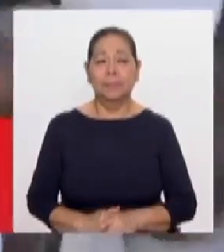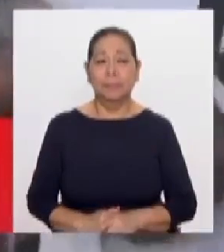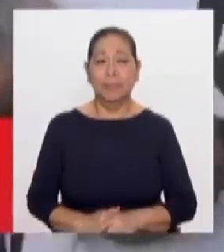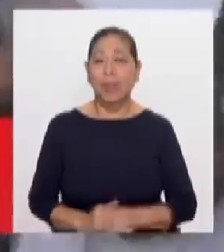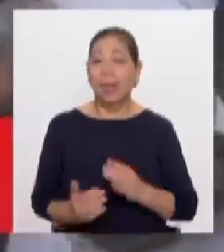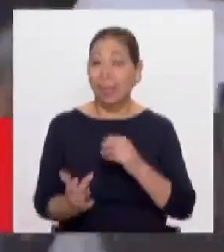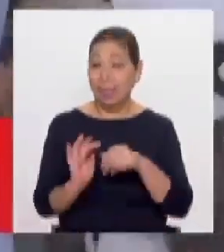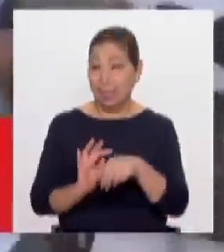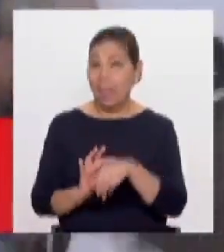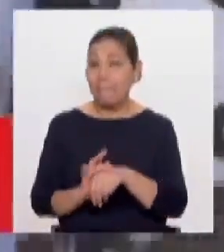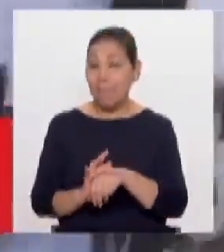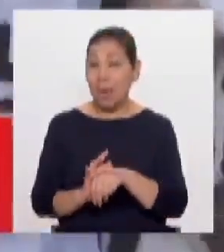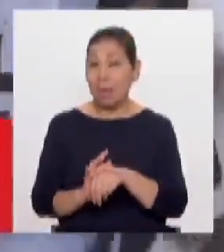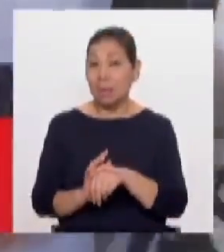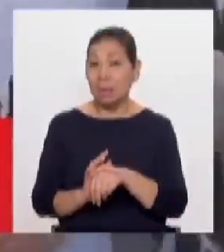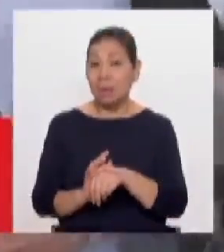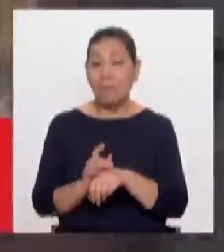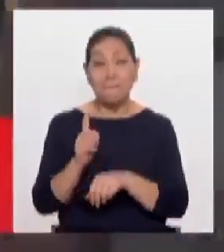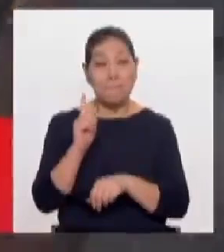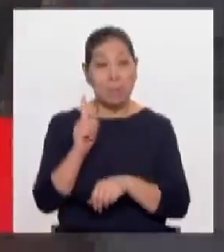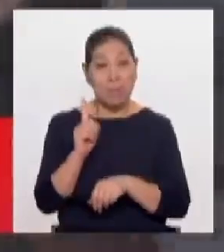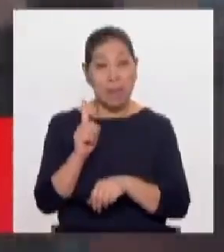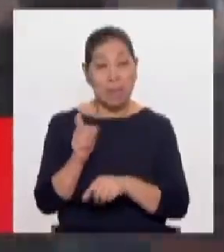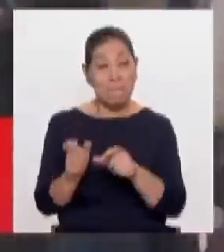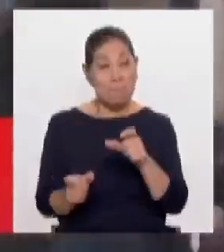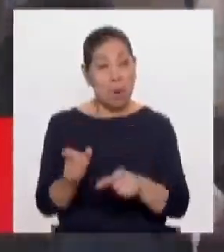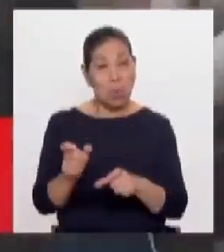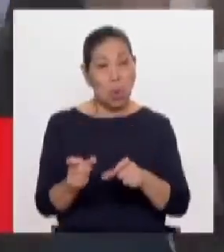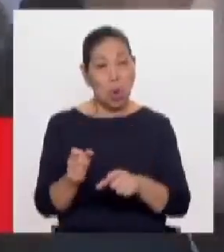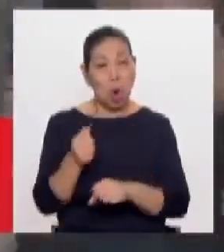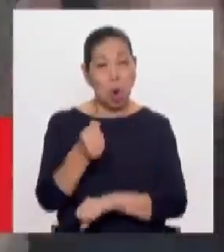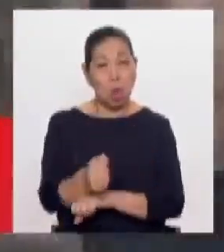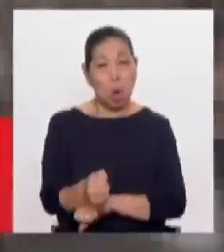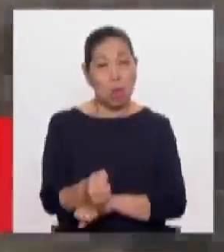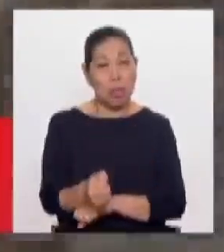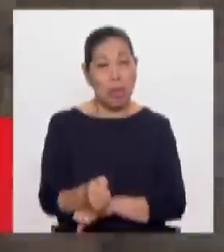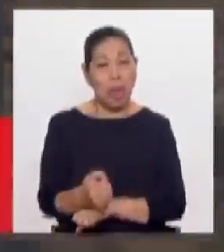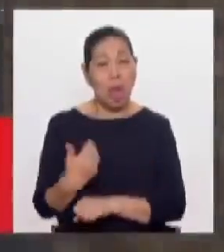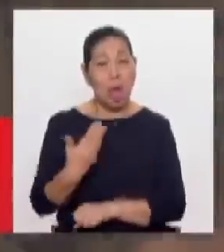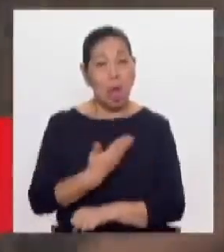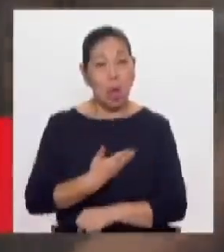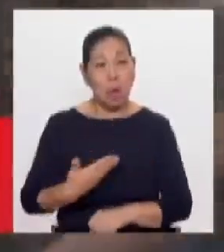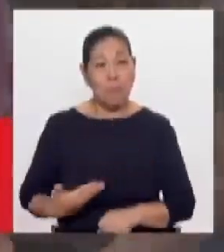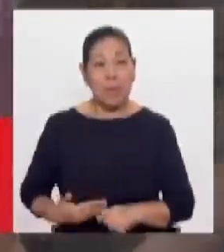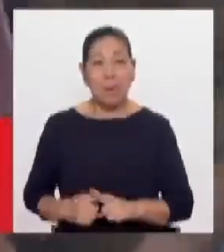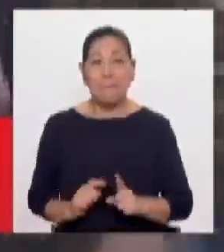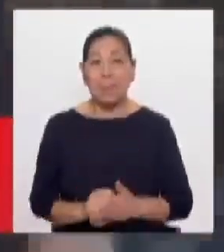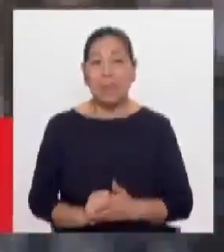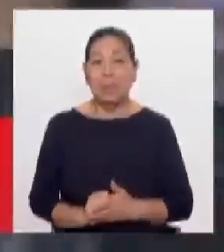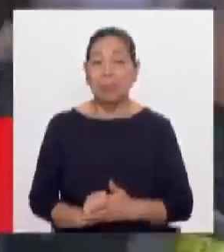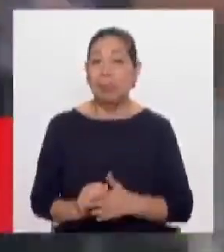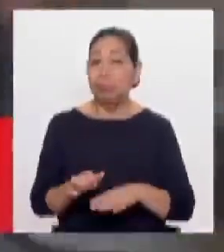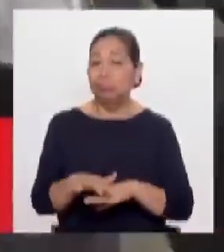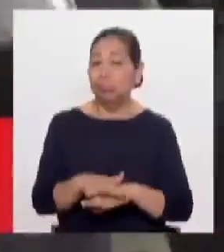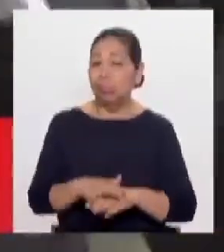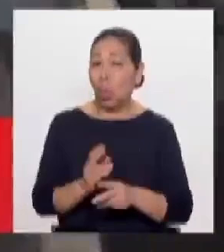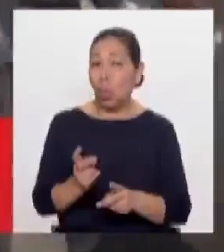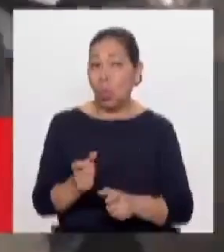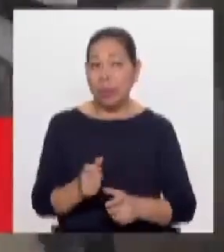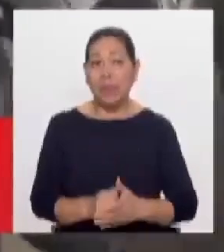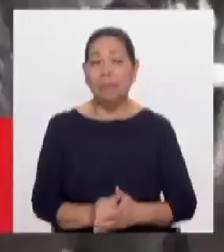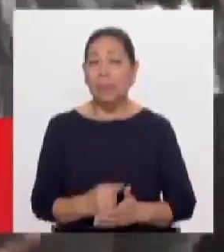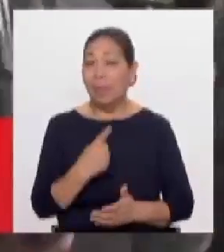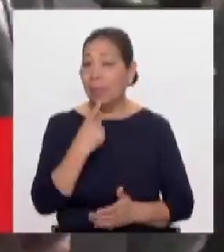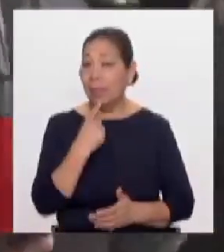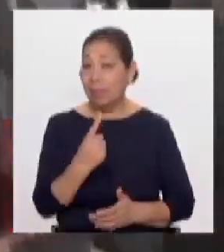Más temprano, se registró la primera marcha antigubernamental calificada como tímida y la ministra de Seguridad